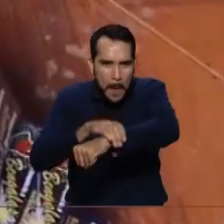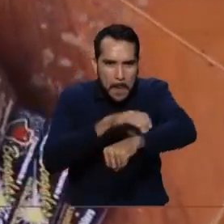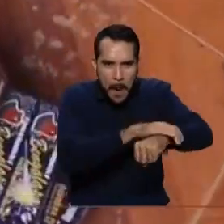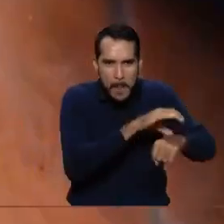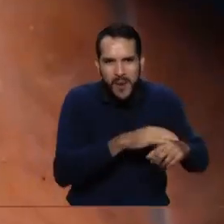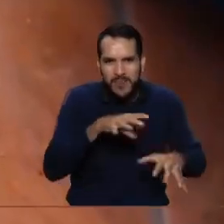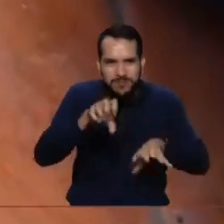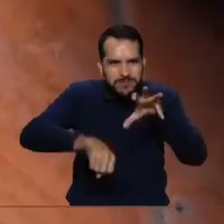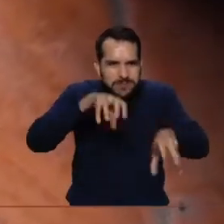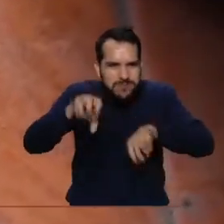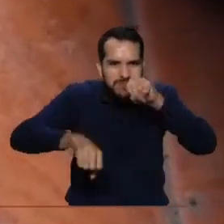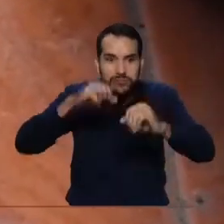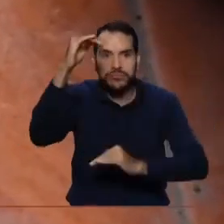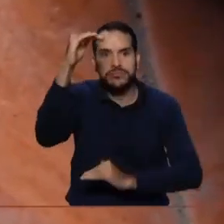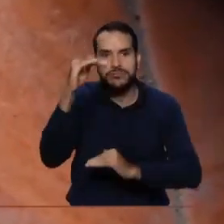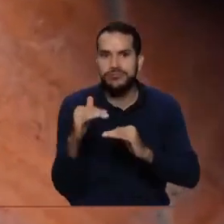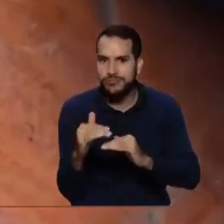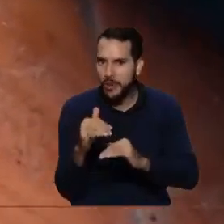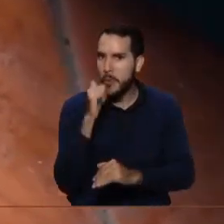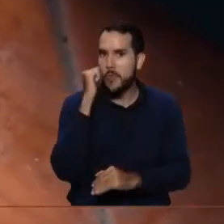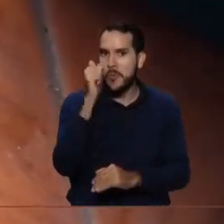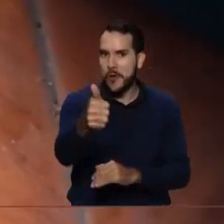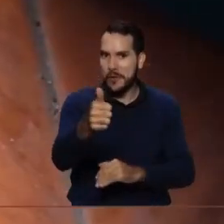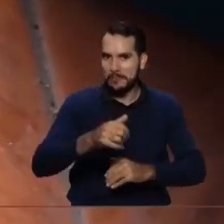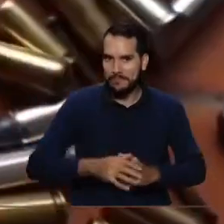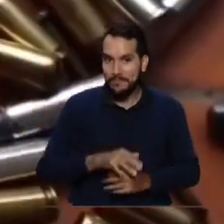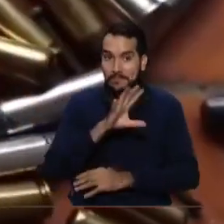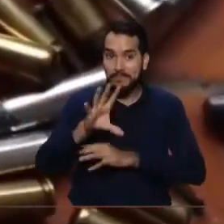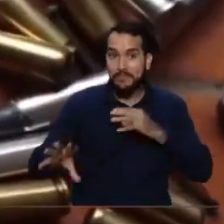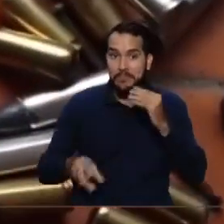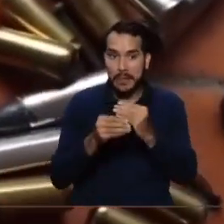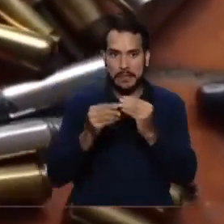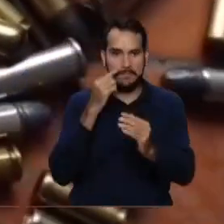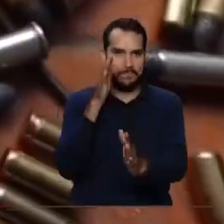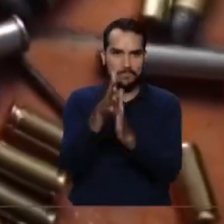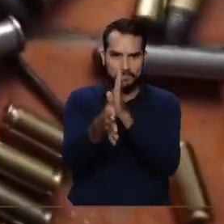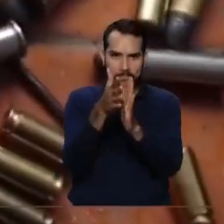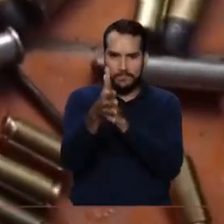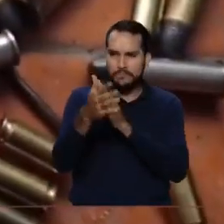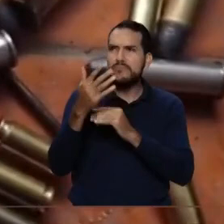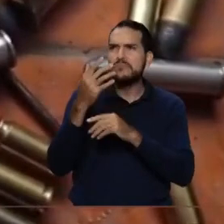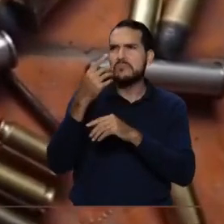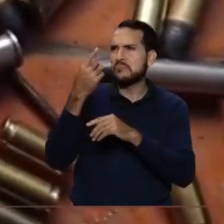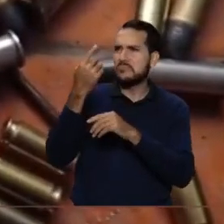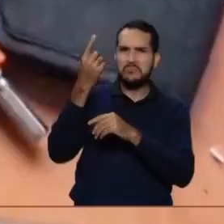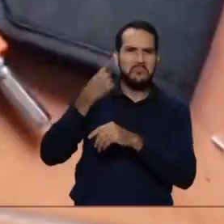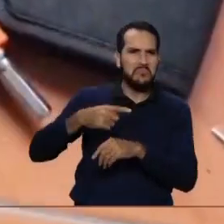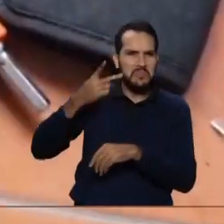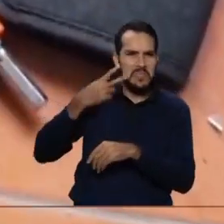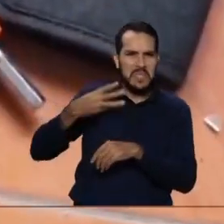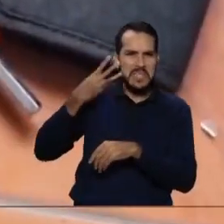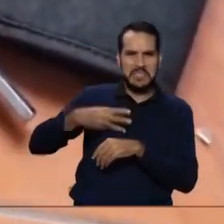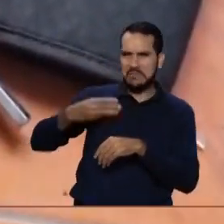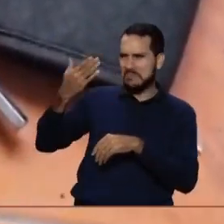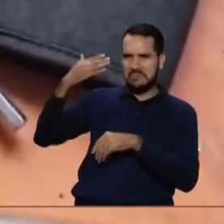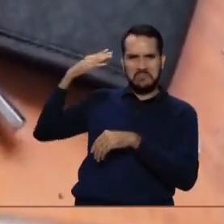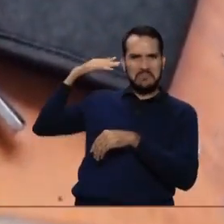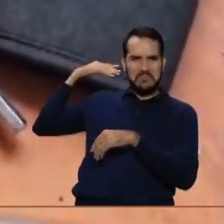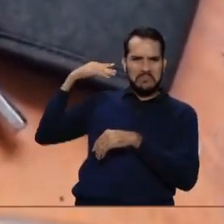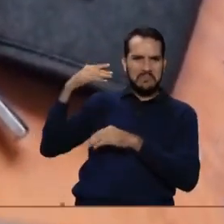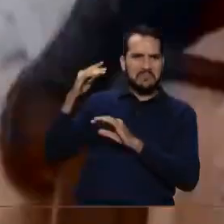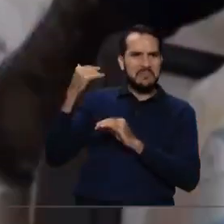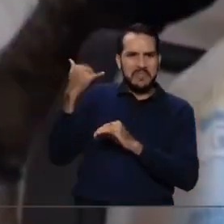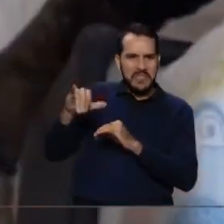Adicional a estos operativos, en los últimos días, a través de cuatro diligencias de registro y